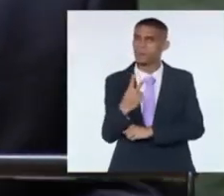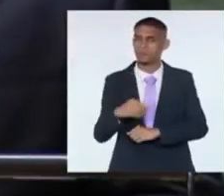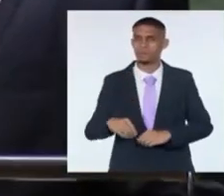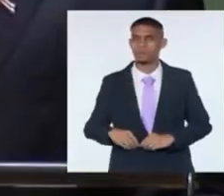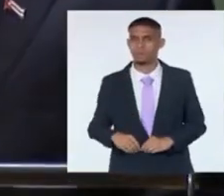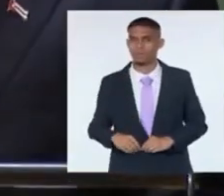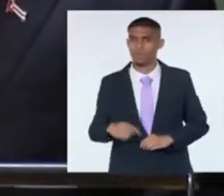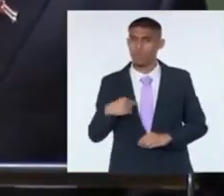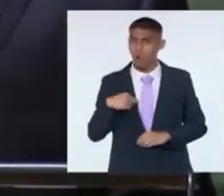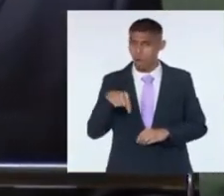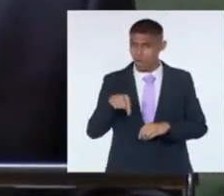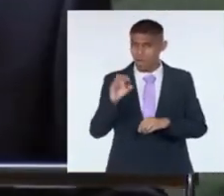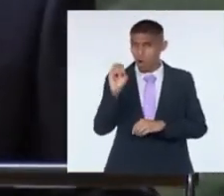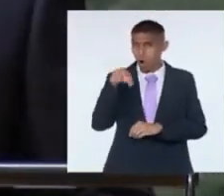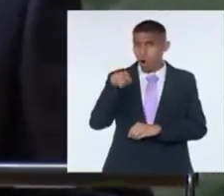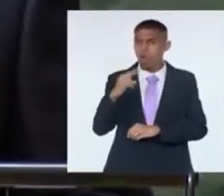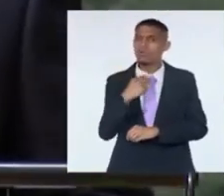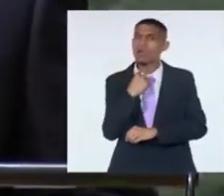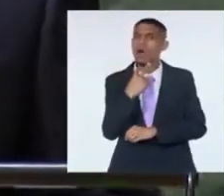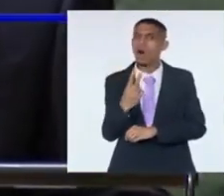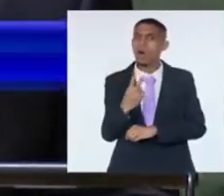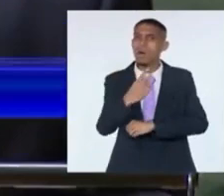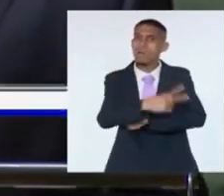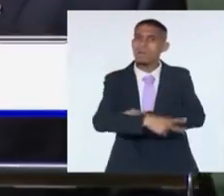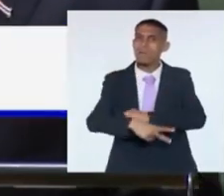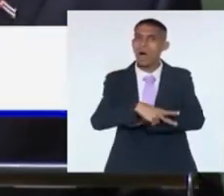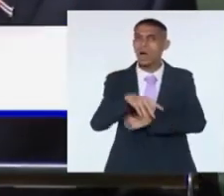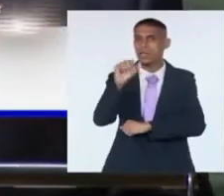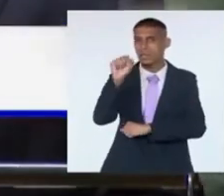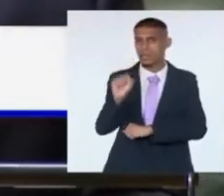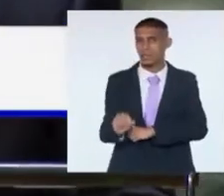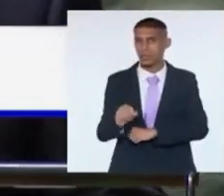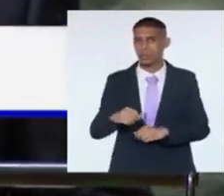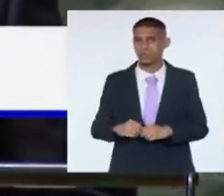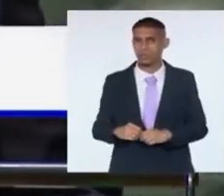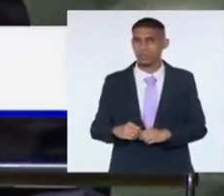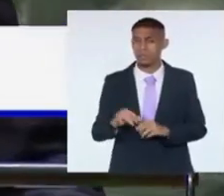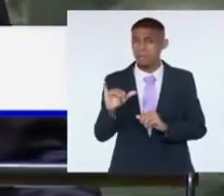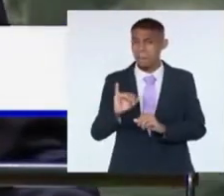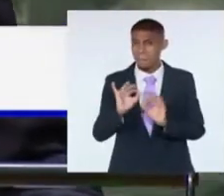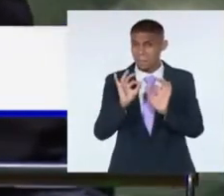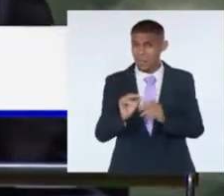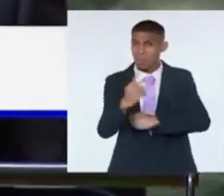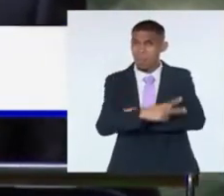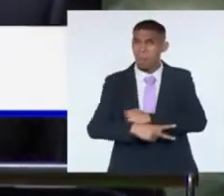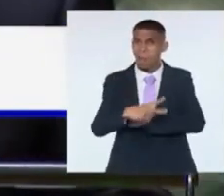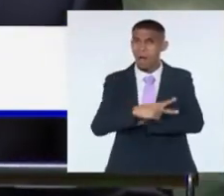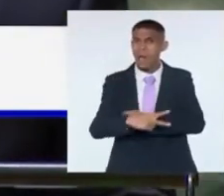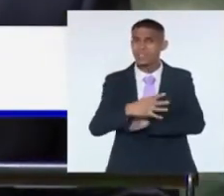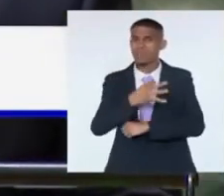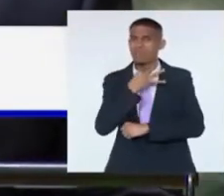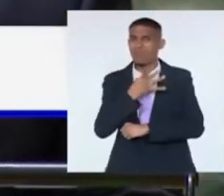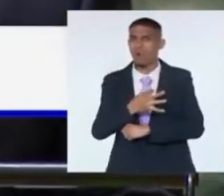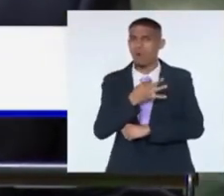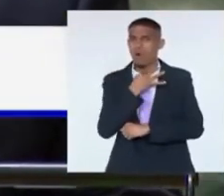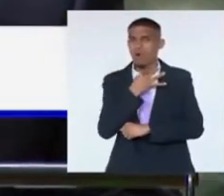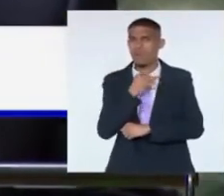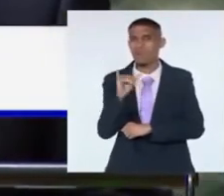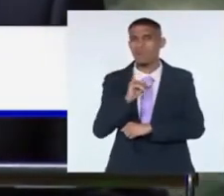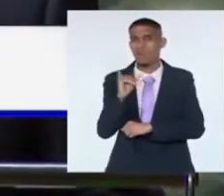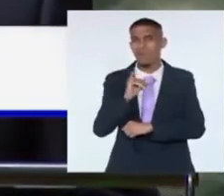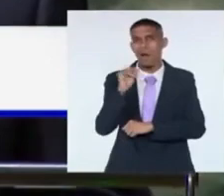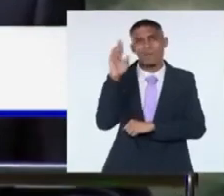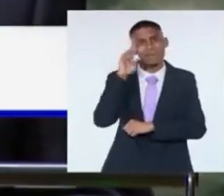a esta asamblea La Voz del sur la de los explotados y vilipendiados como se lo digo decir Al Che Guevara